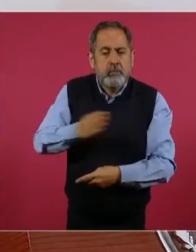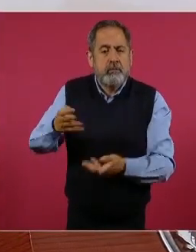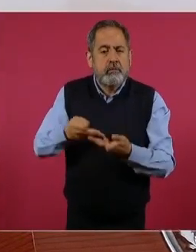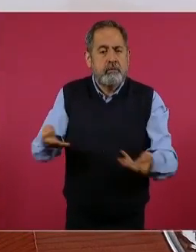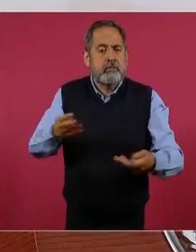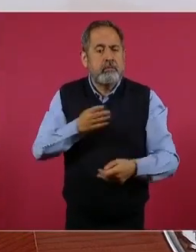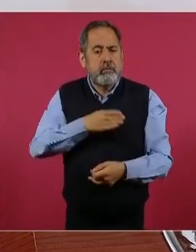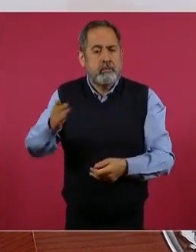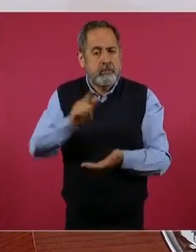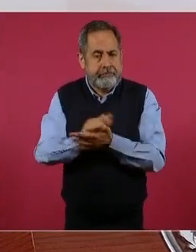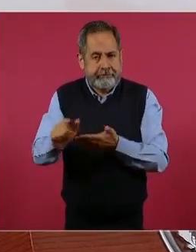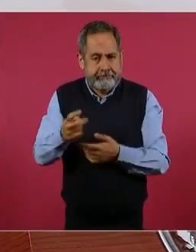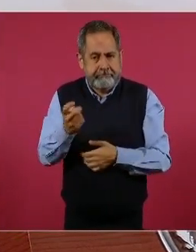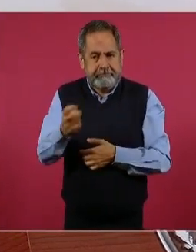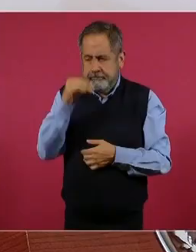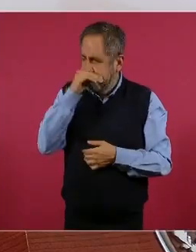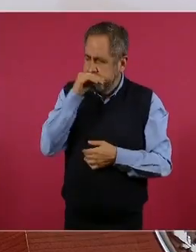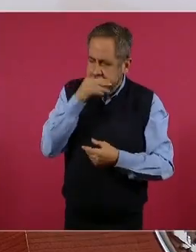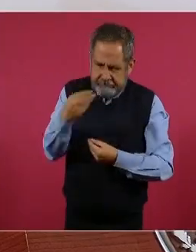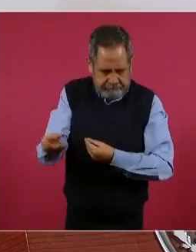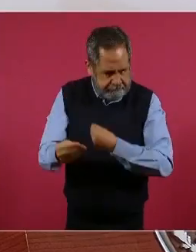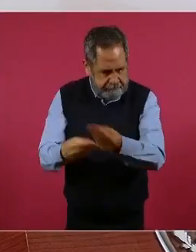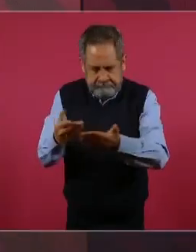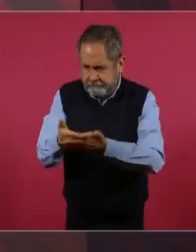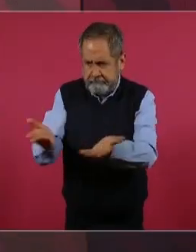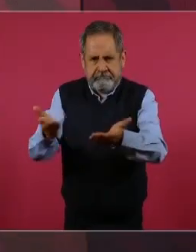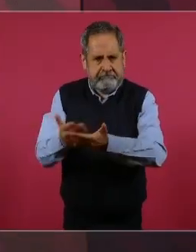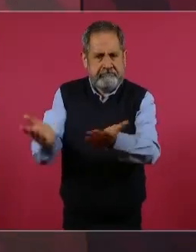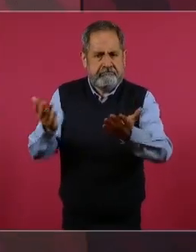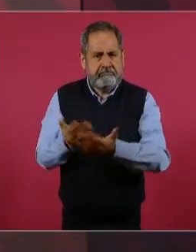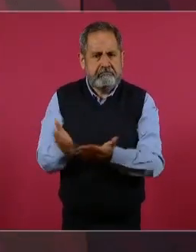Ahí no hay problema, ni modo que